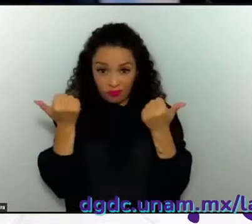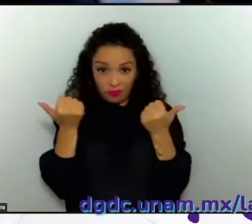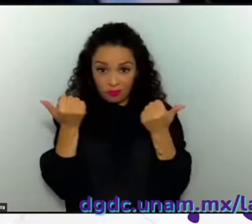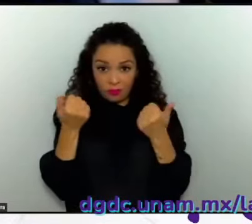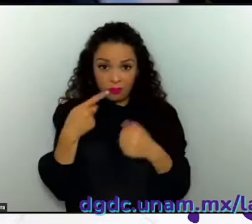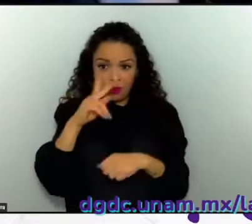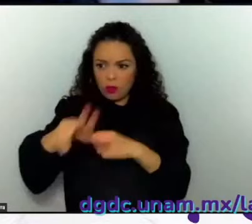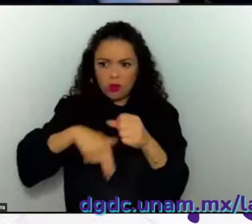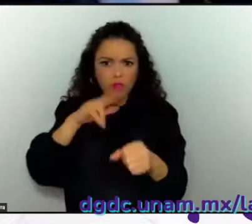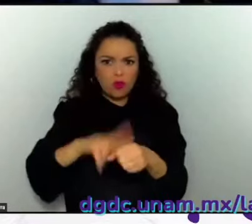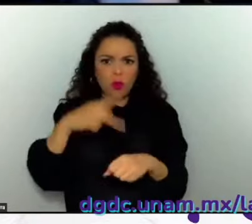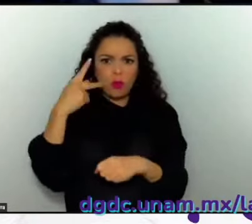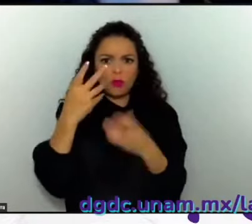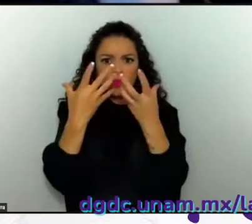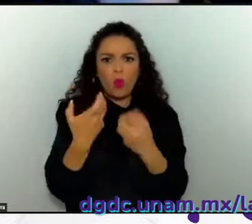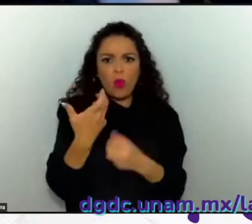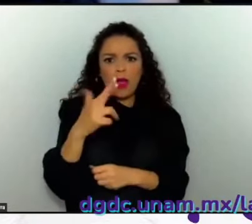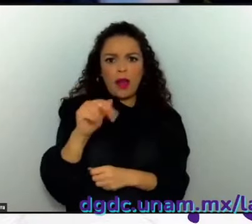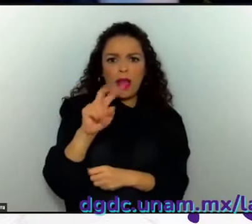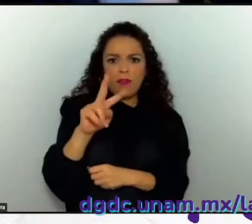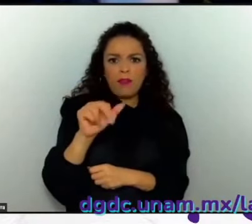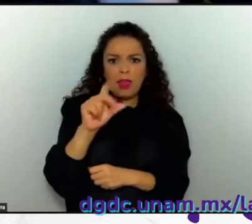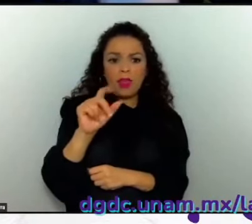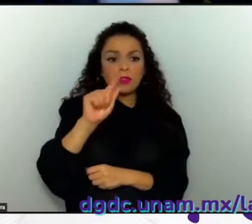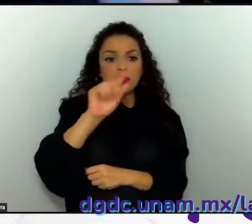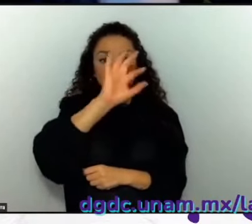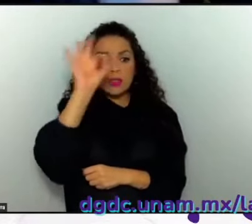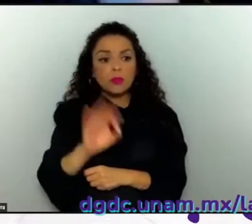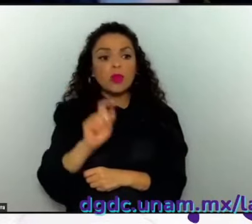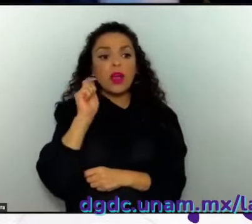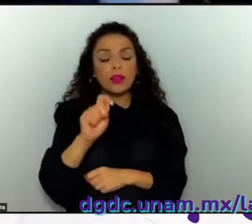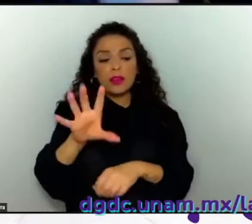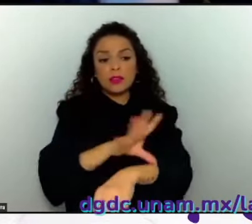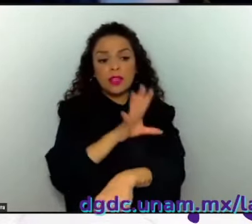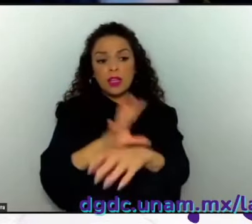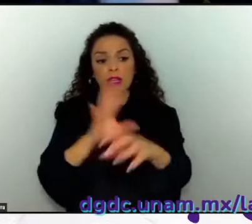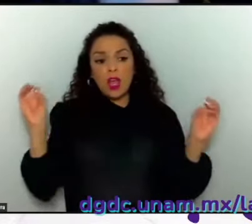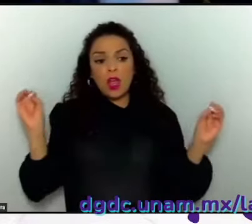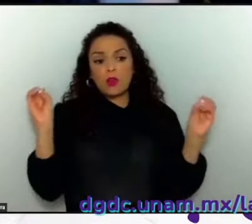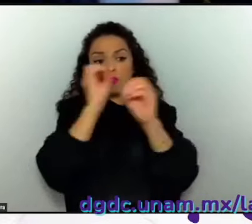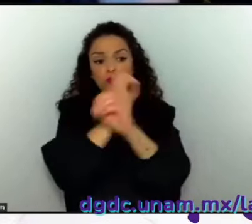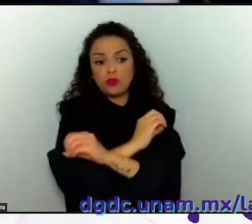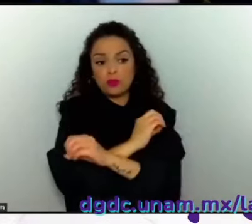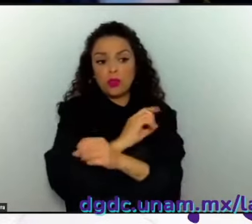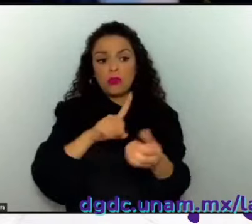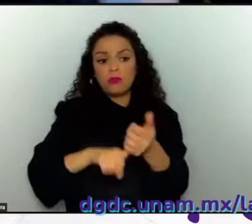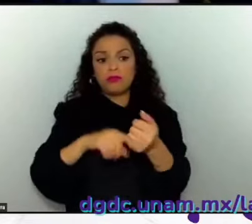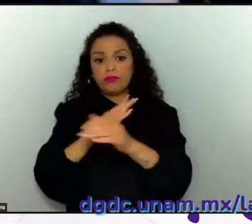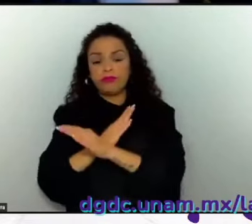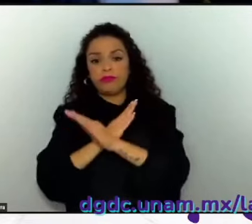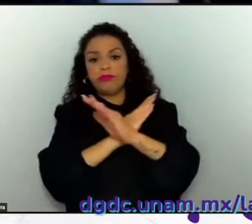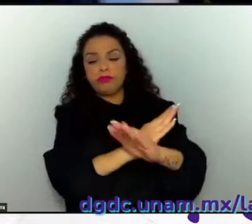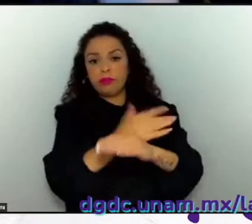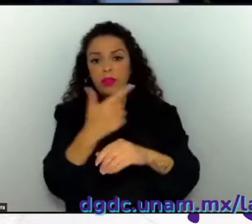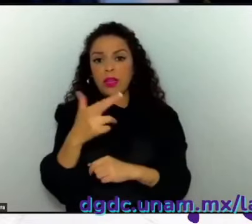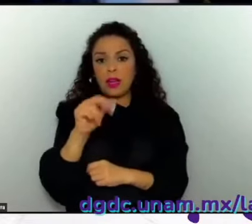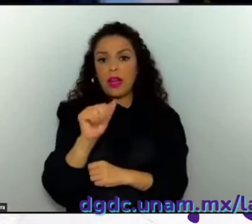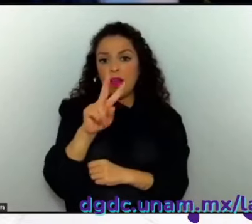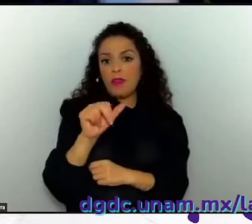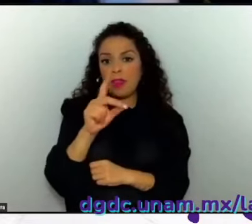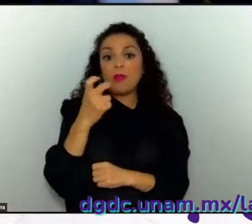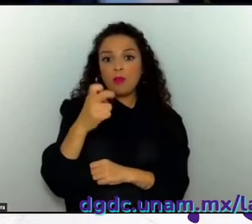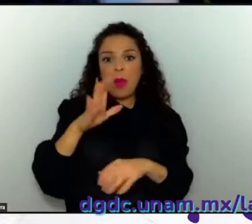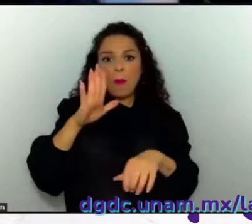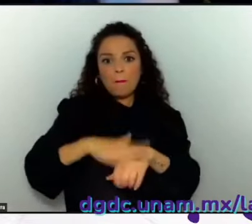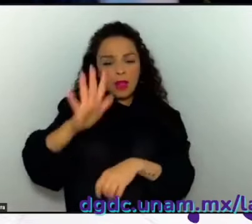normal, y 70% en forma de energía oscura, que más bien tiene una especie de gravedad repulsiva y que hace que las cosas se expandan cada vez más